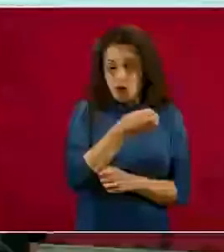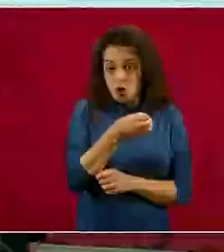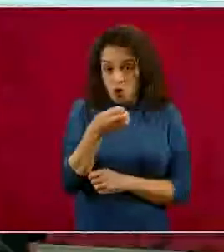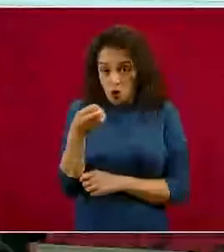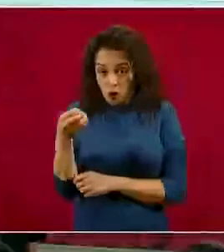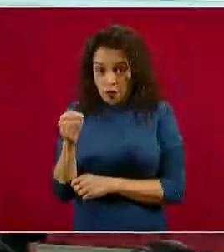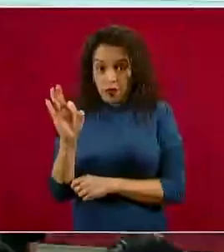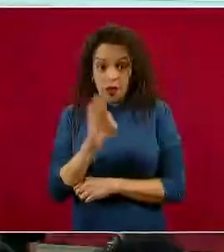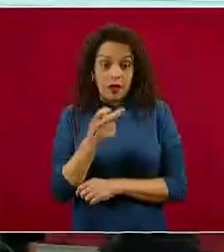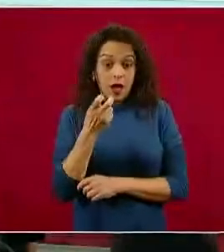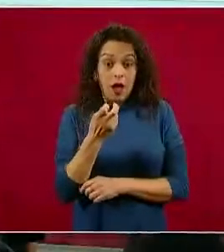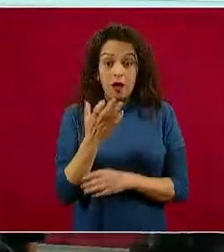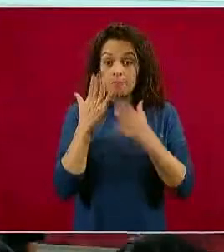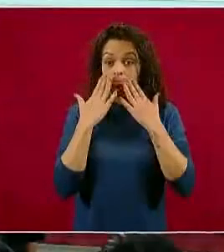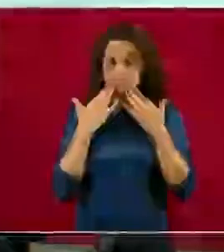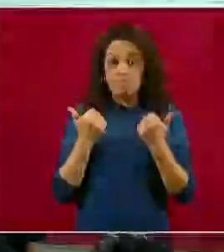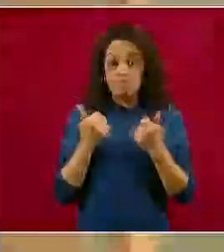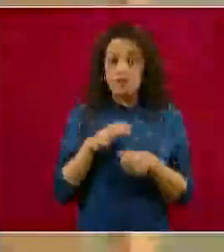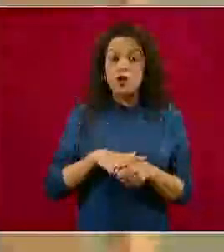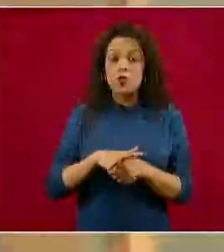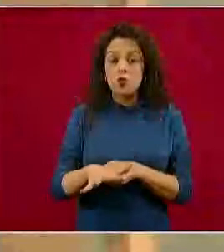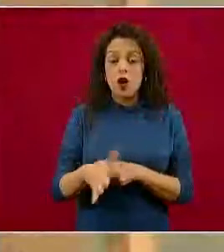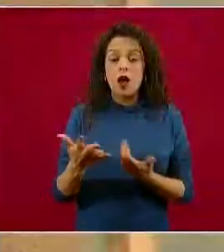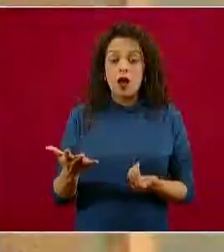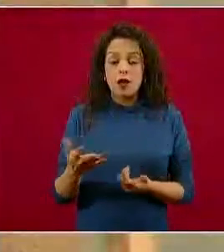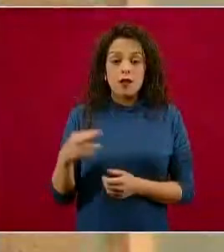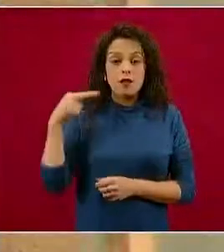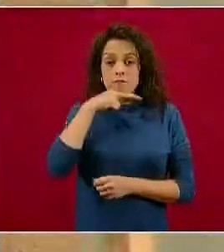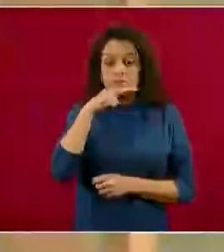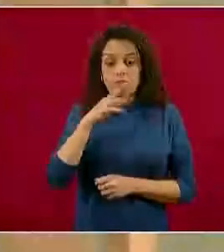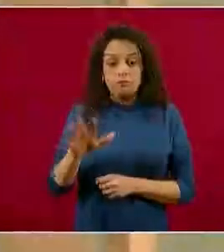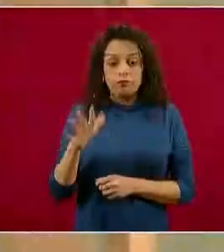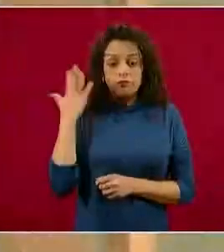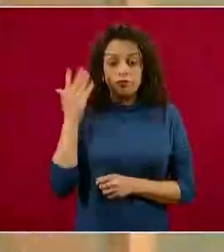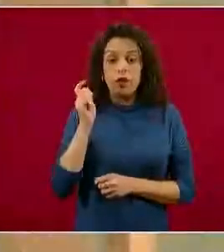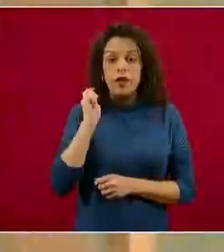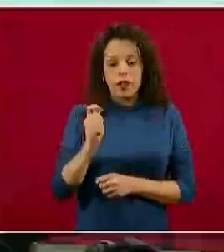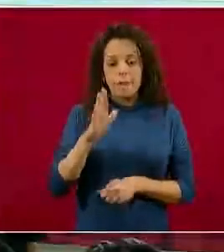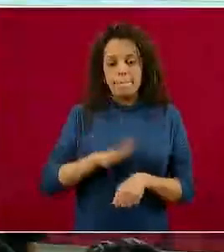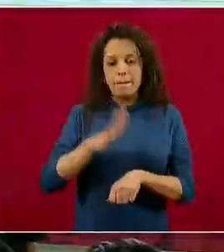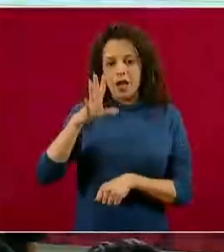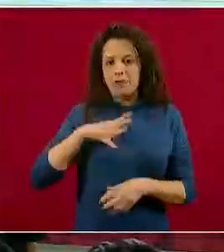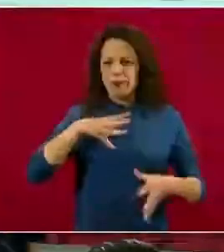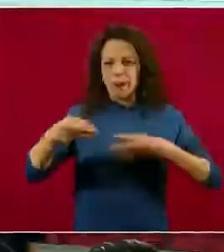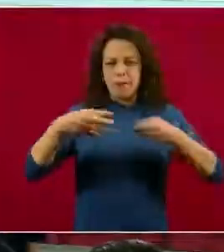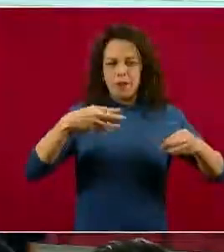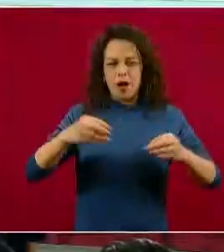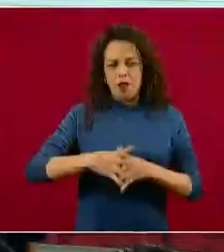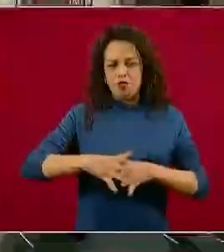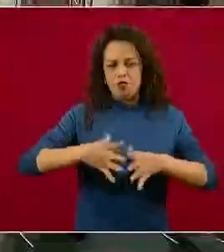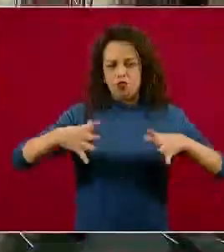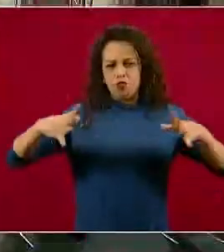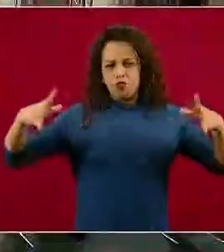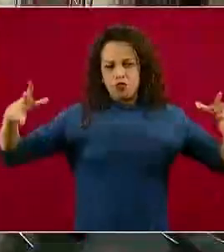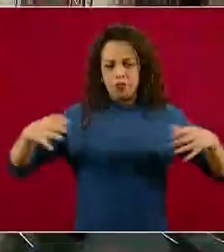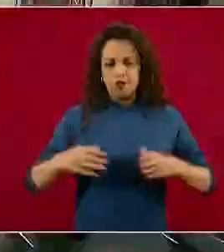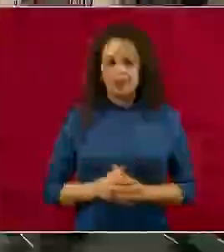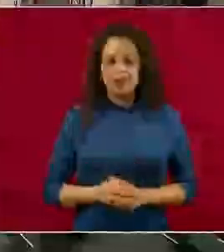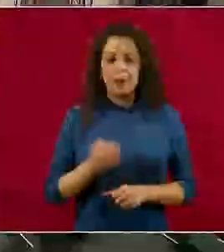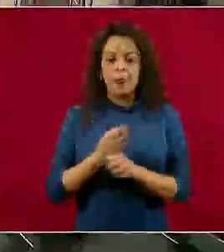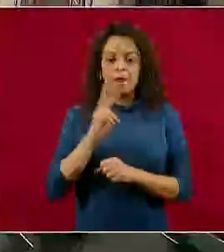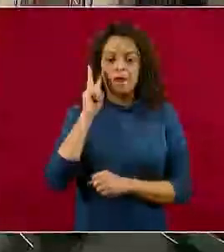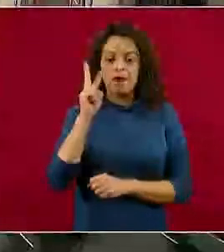entonces el resultado inmediato será el incremento de los contagios. Veamos cómo tenemos para